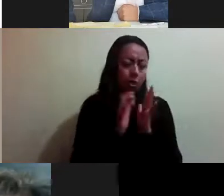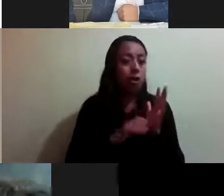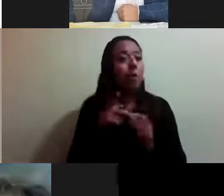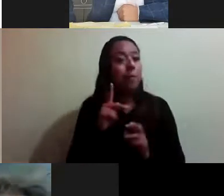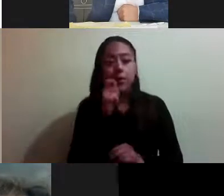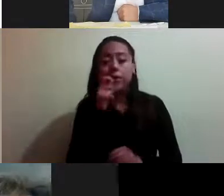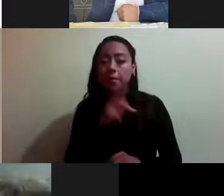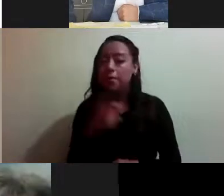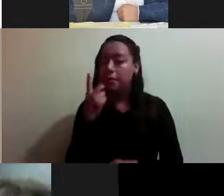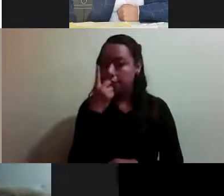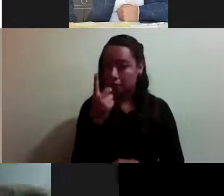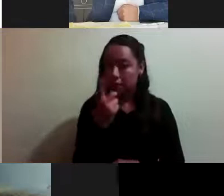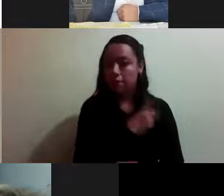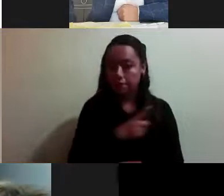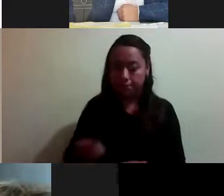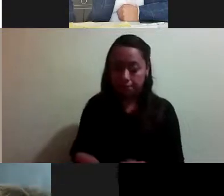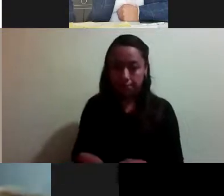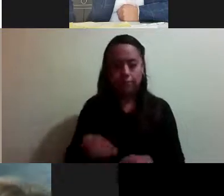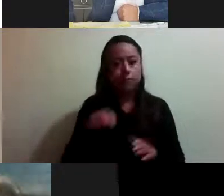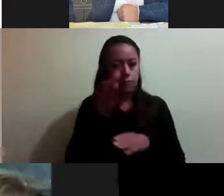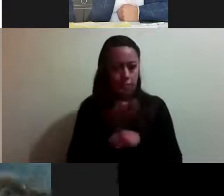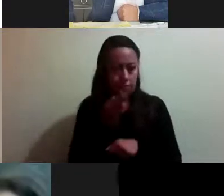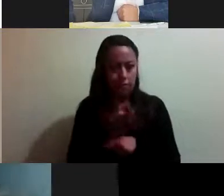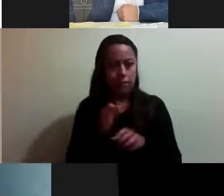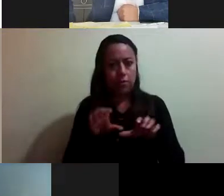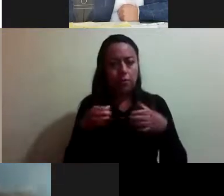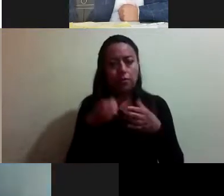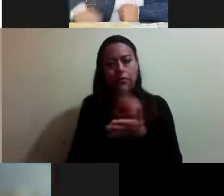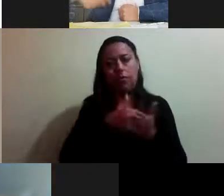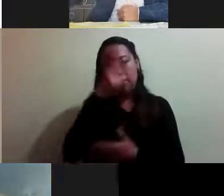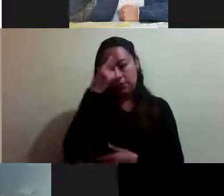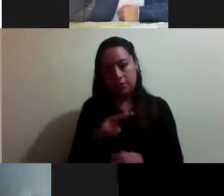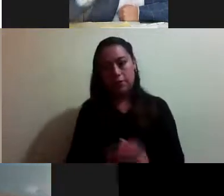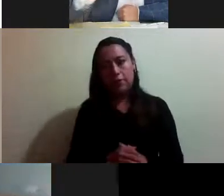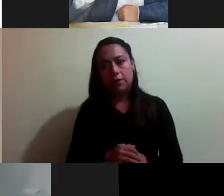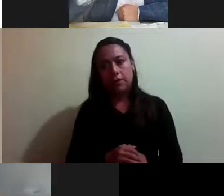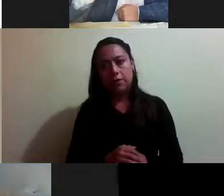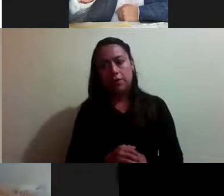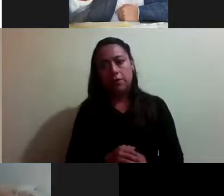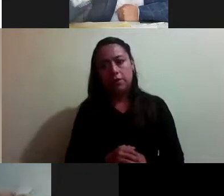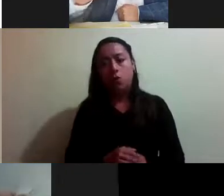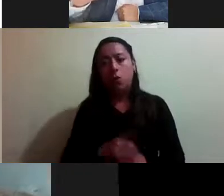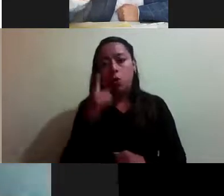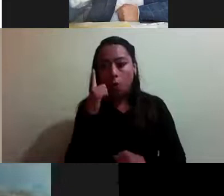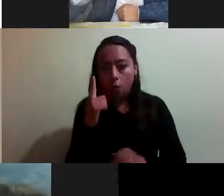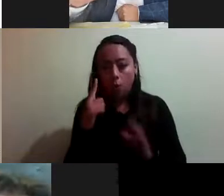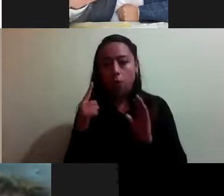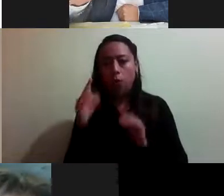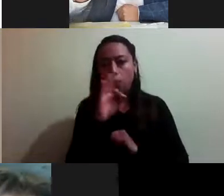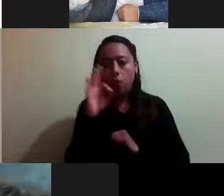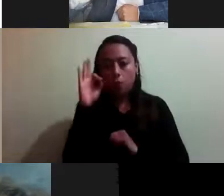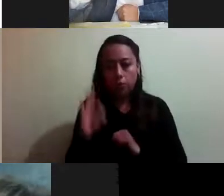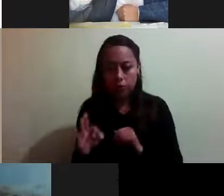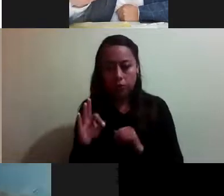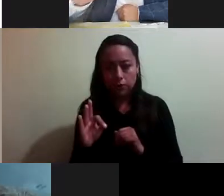decirlo, actualmente el Congreso de la Ciudad de México le cuesta menos del 1% de lo que